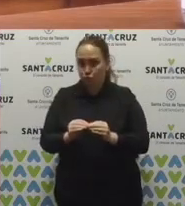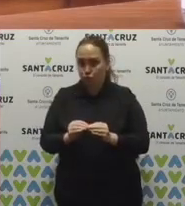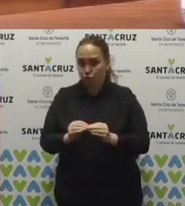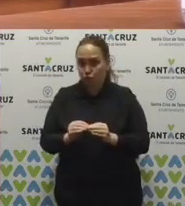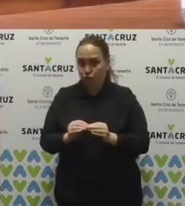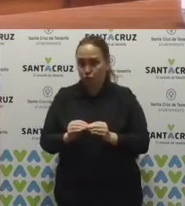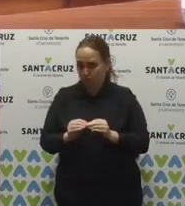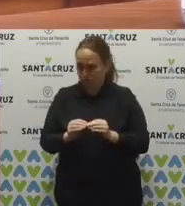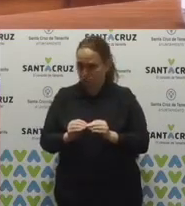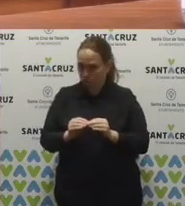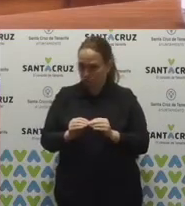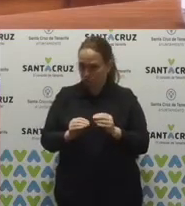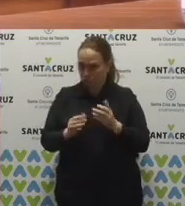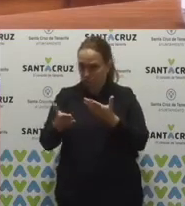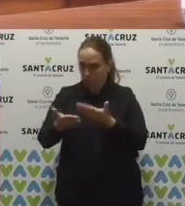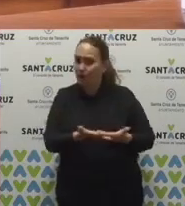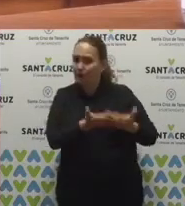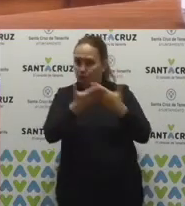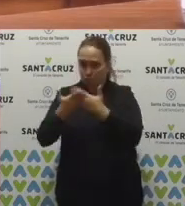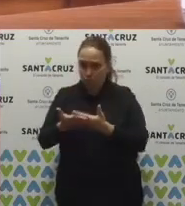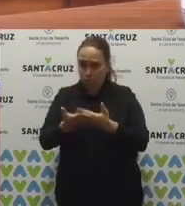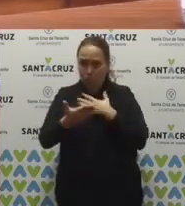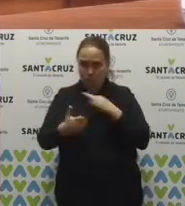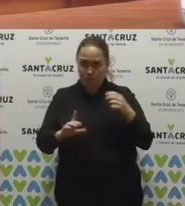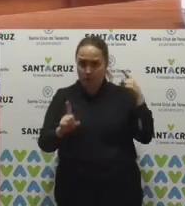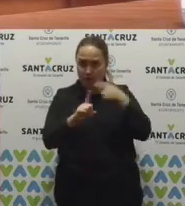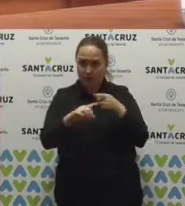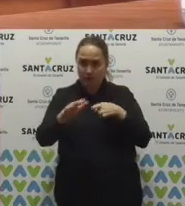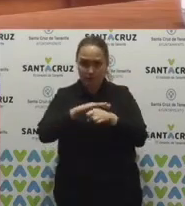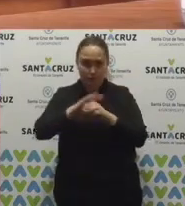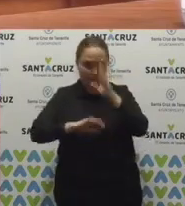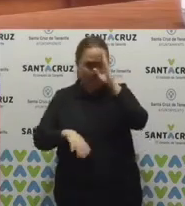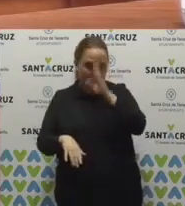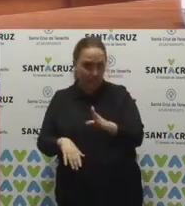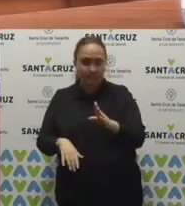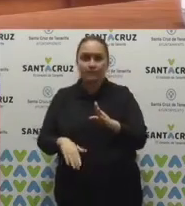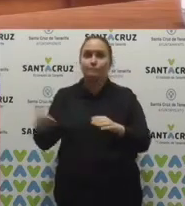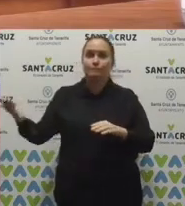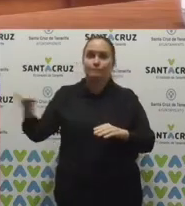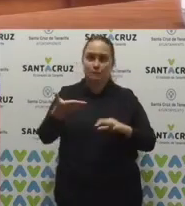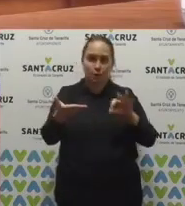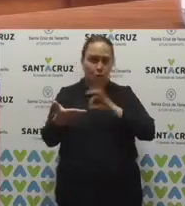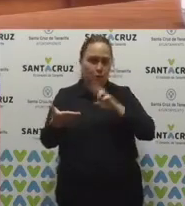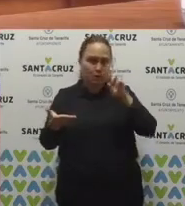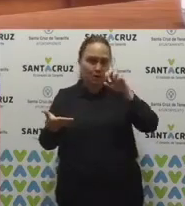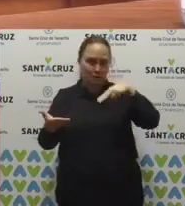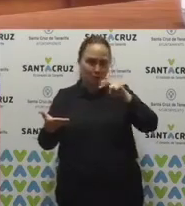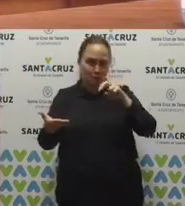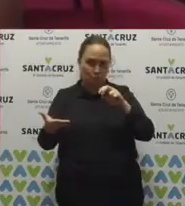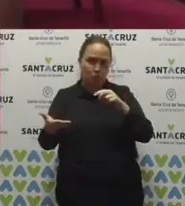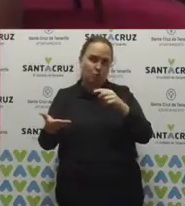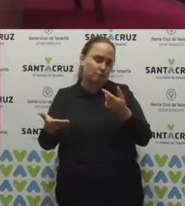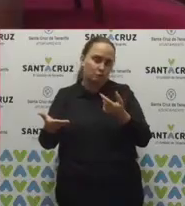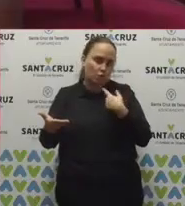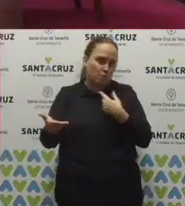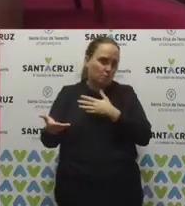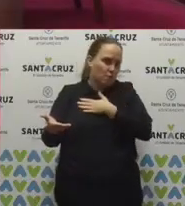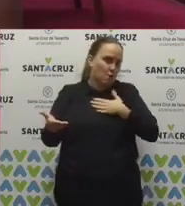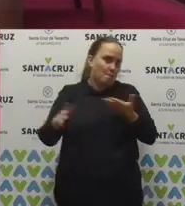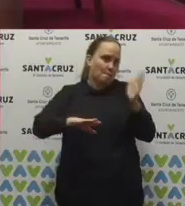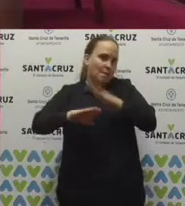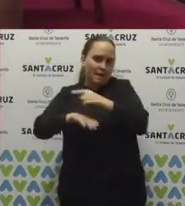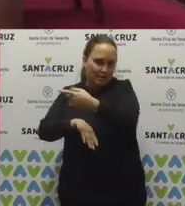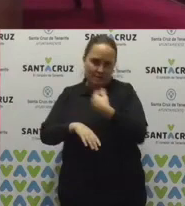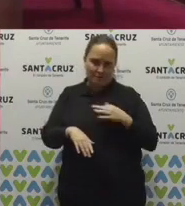posible estudio la propuesta de don ramón y sin ánimo tendría que ser el que no aceptará